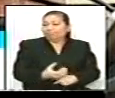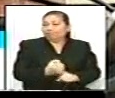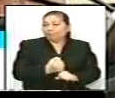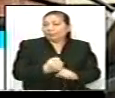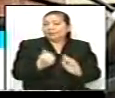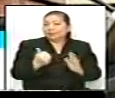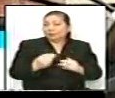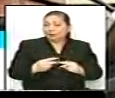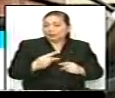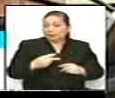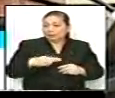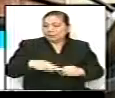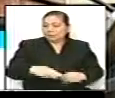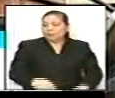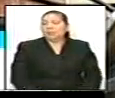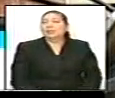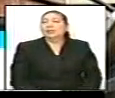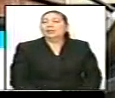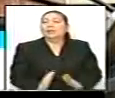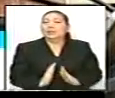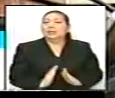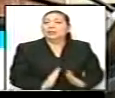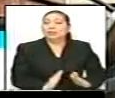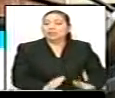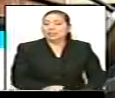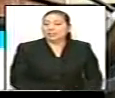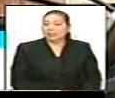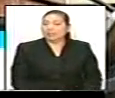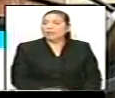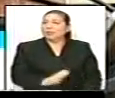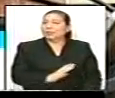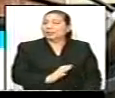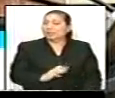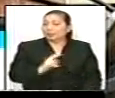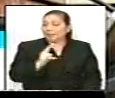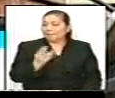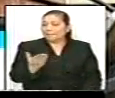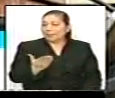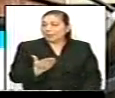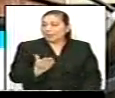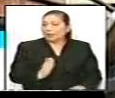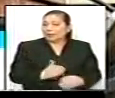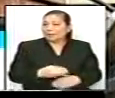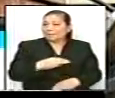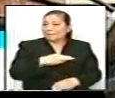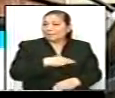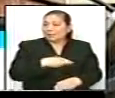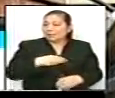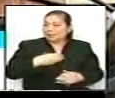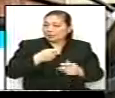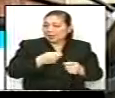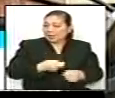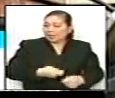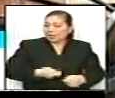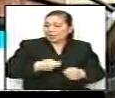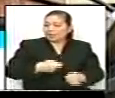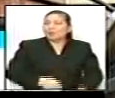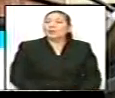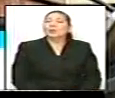esos 6 kilómetros de faja marginal, el Estado peruano, a través del Ministerio de Agricultura,